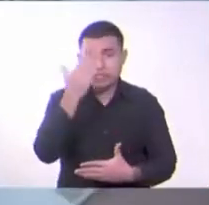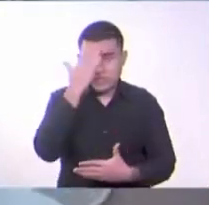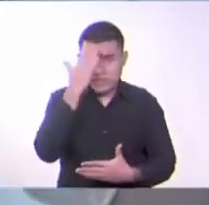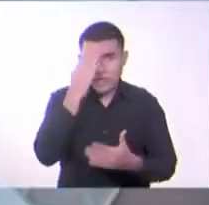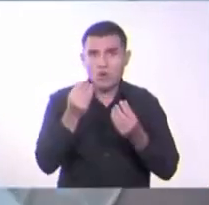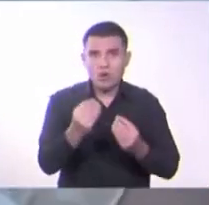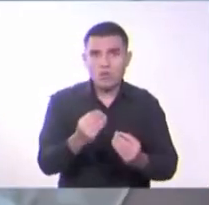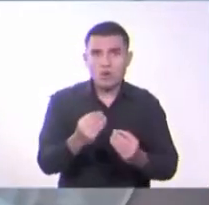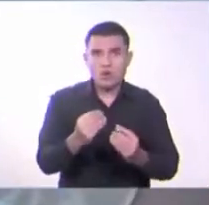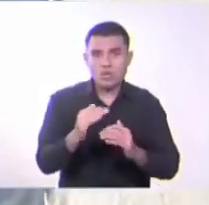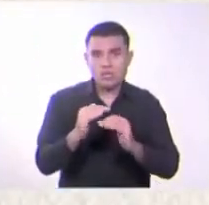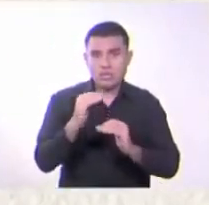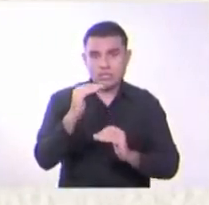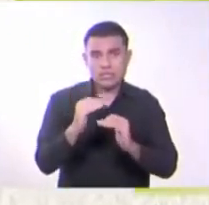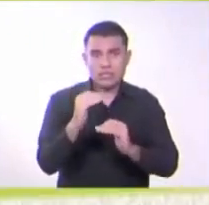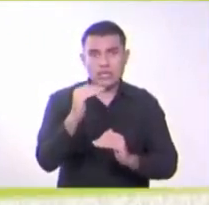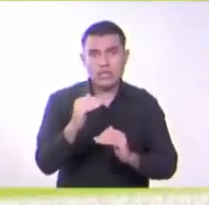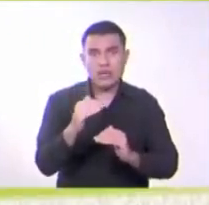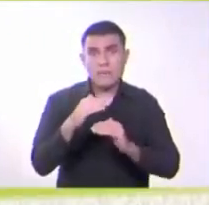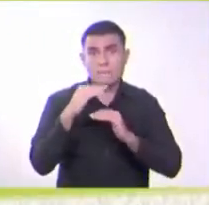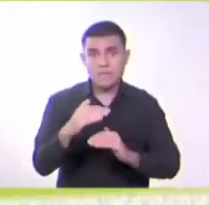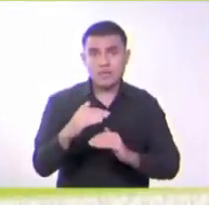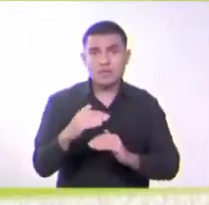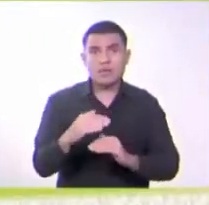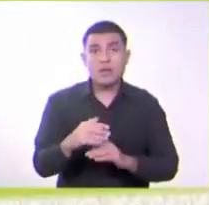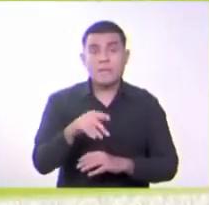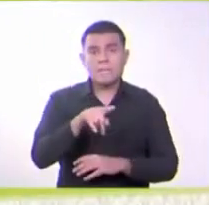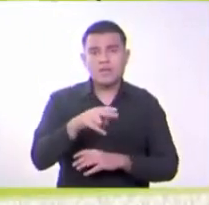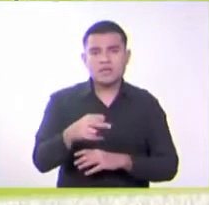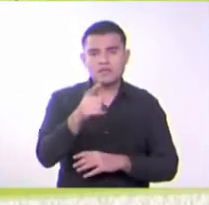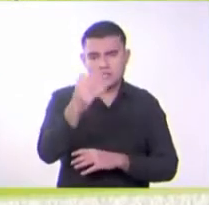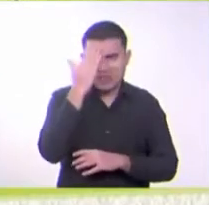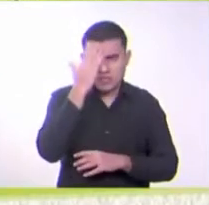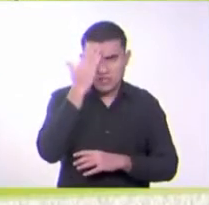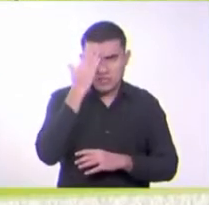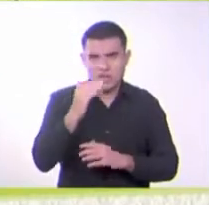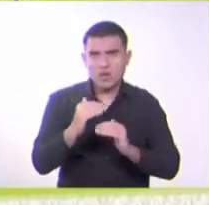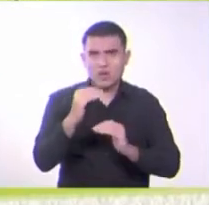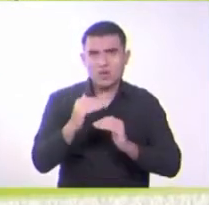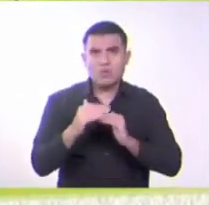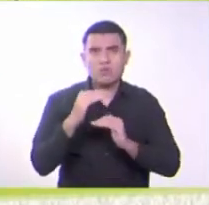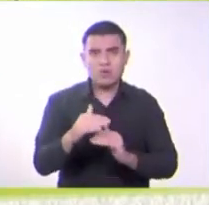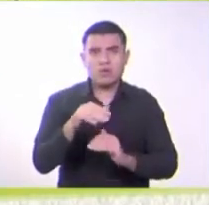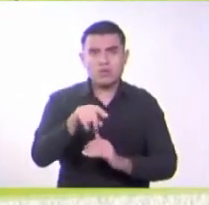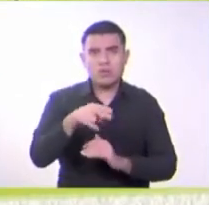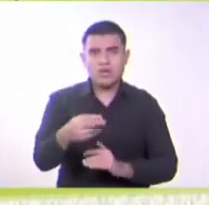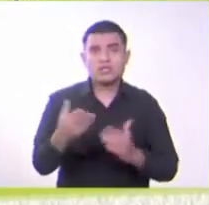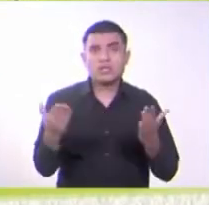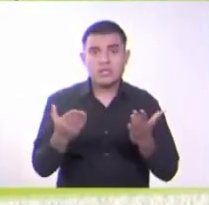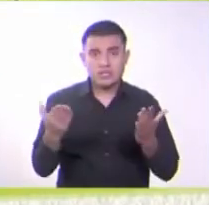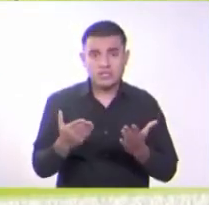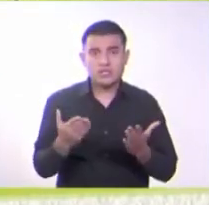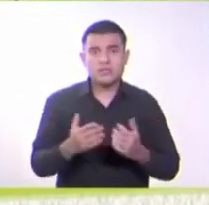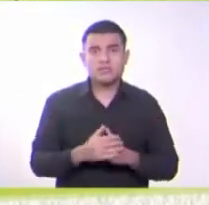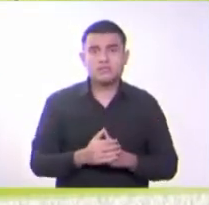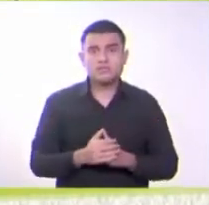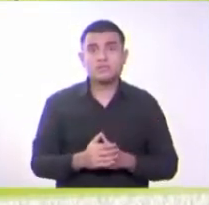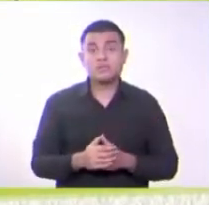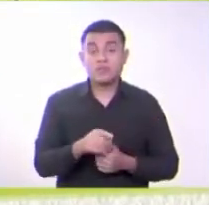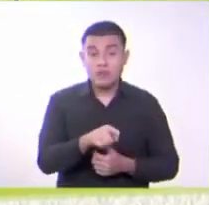pH? ¿Sabías que la medición del pH se emplea normalmente como indicador de